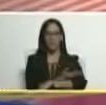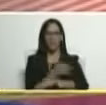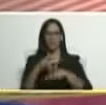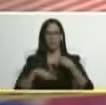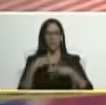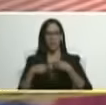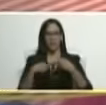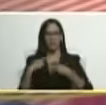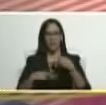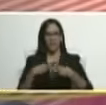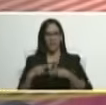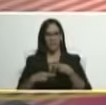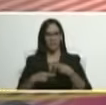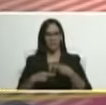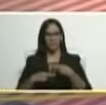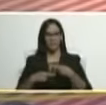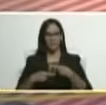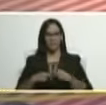revolucionaria.